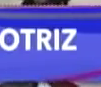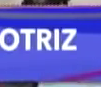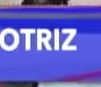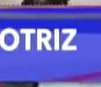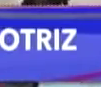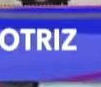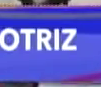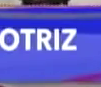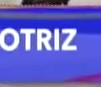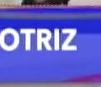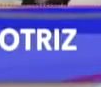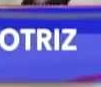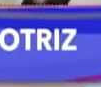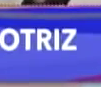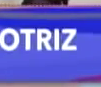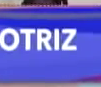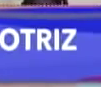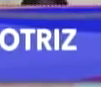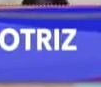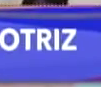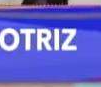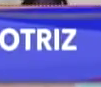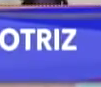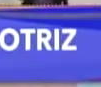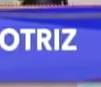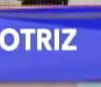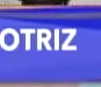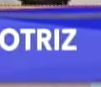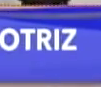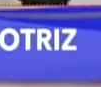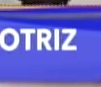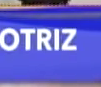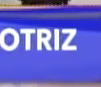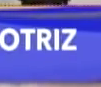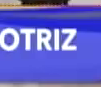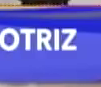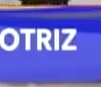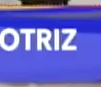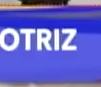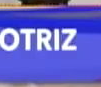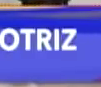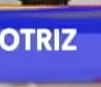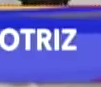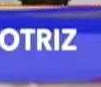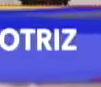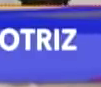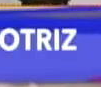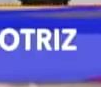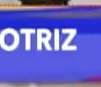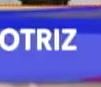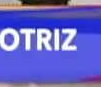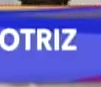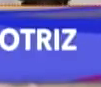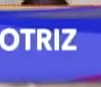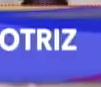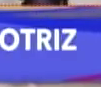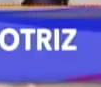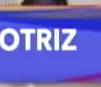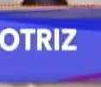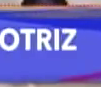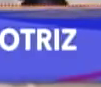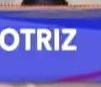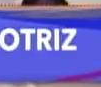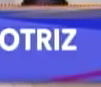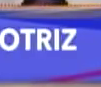nos va a permitir incentivar a todo este sector, la obligatoriedad del uso de partes y piezas para el sector